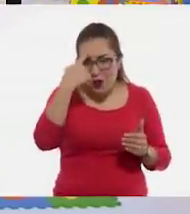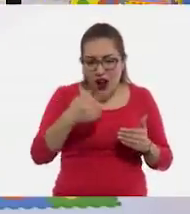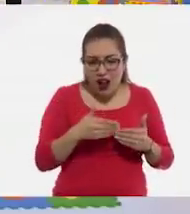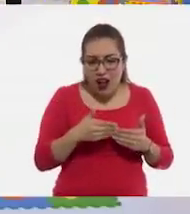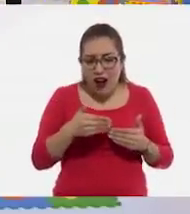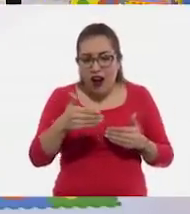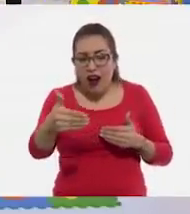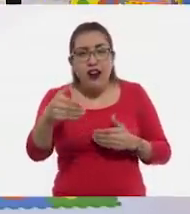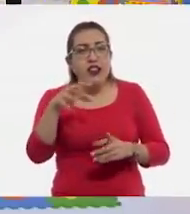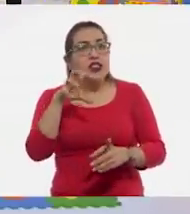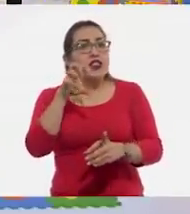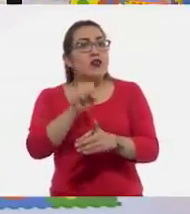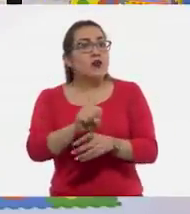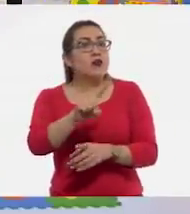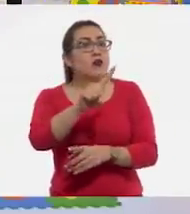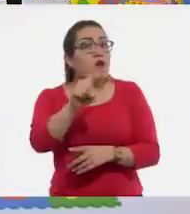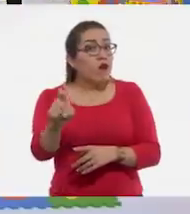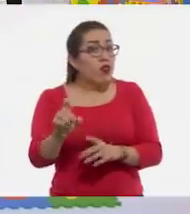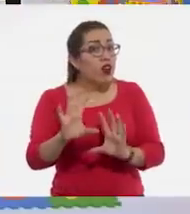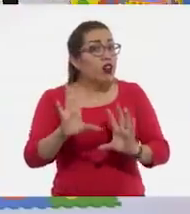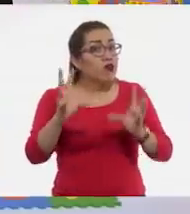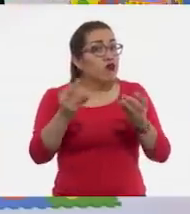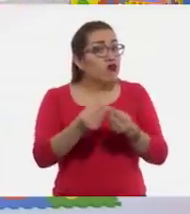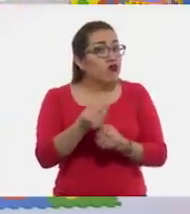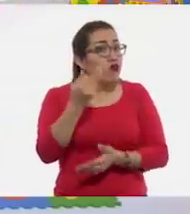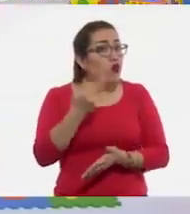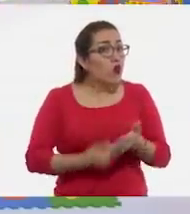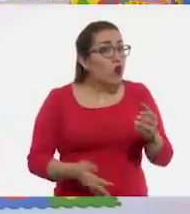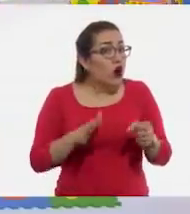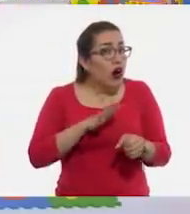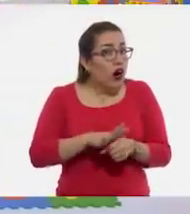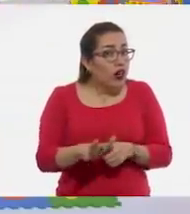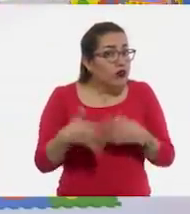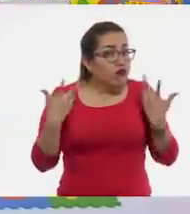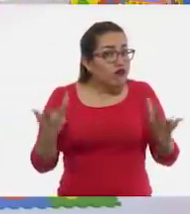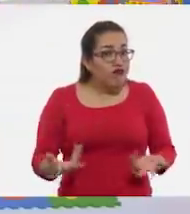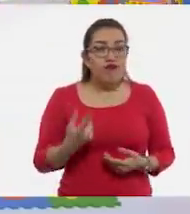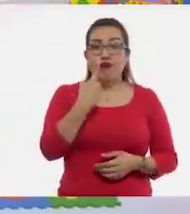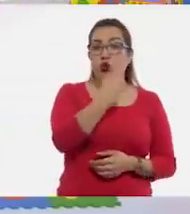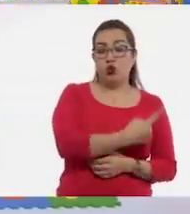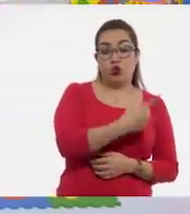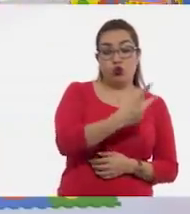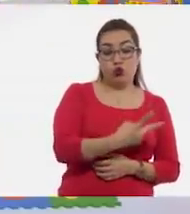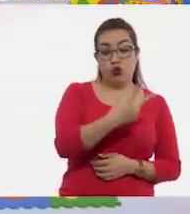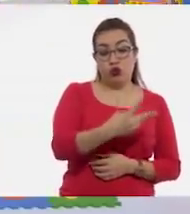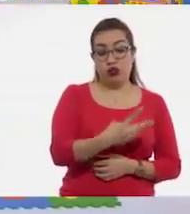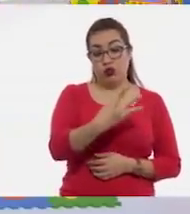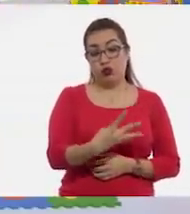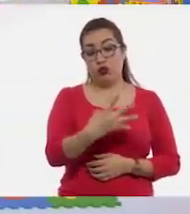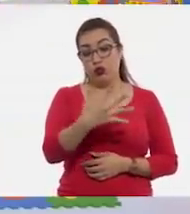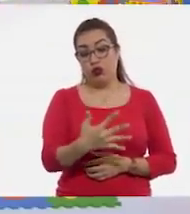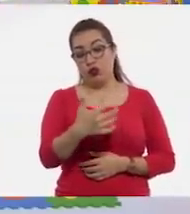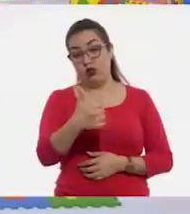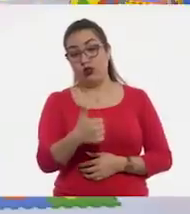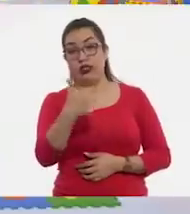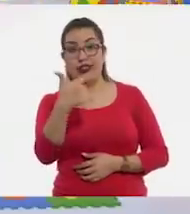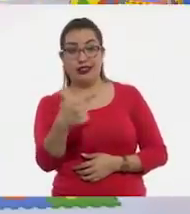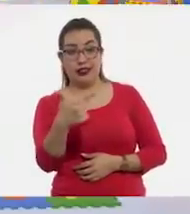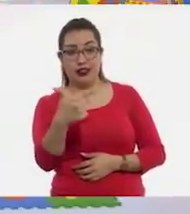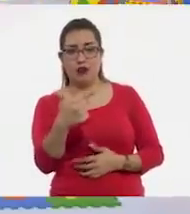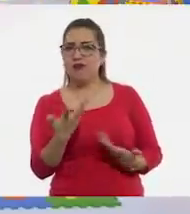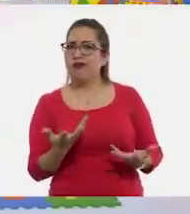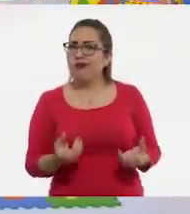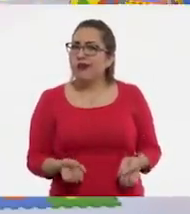Una vez que ya pegué esta otra, aquí llevamos 1, 2, 3, 4, 5, 6, 7.